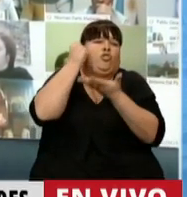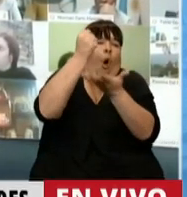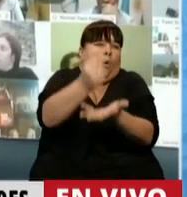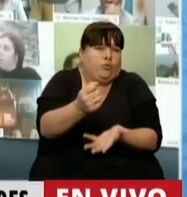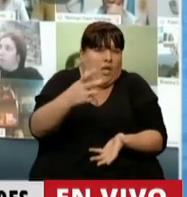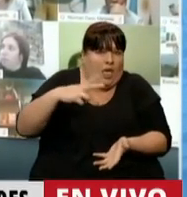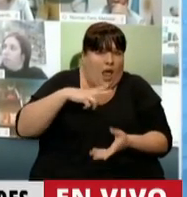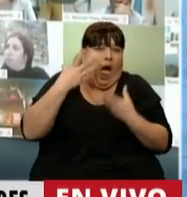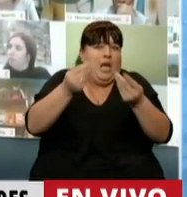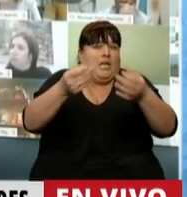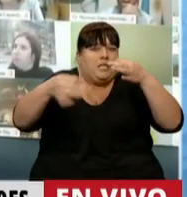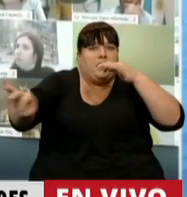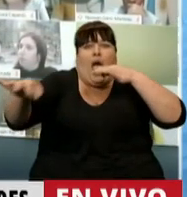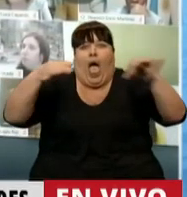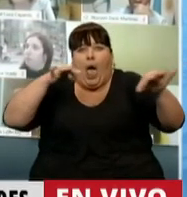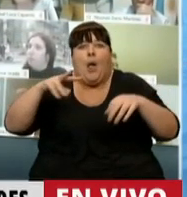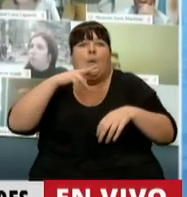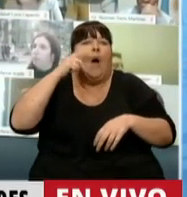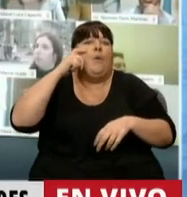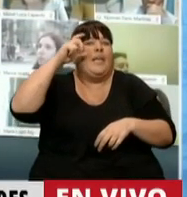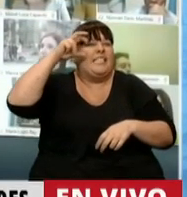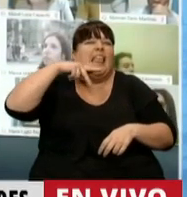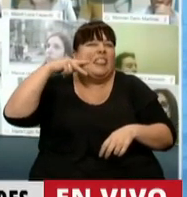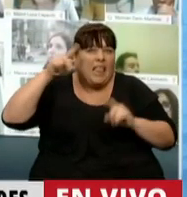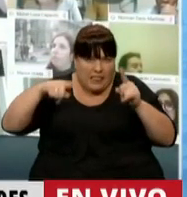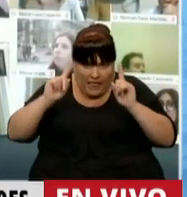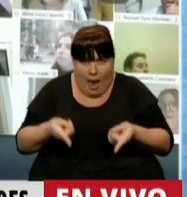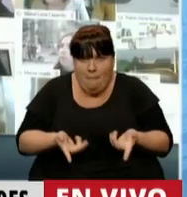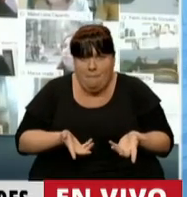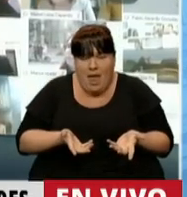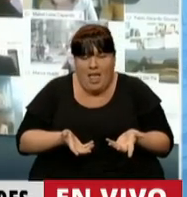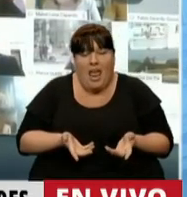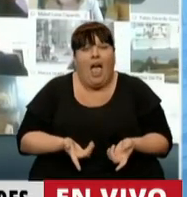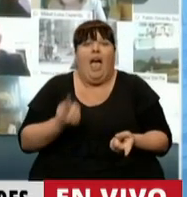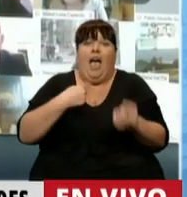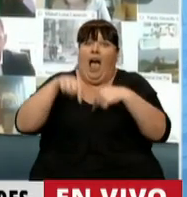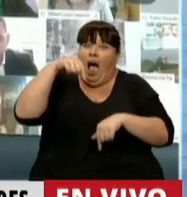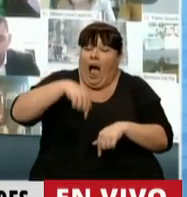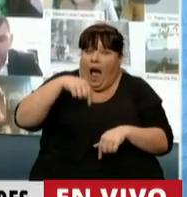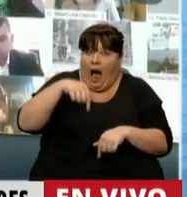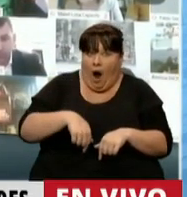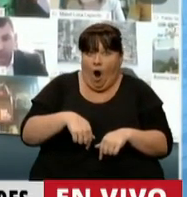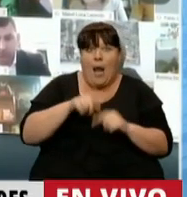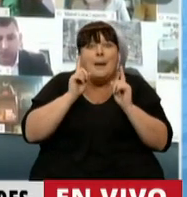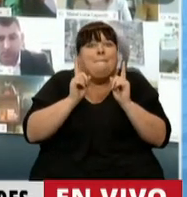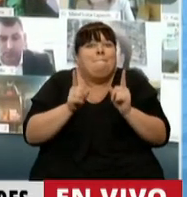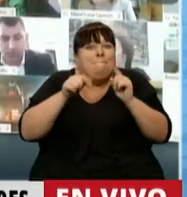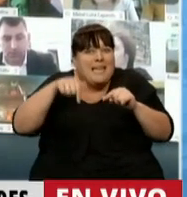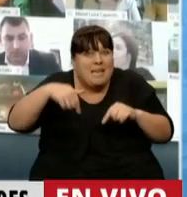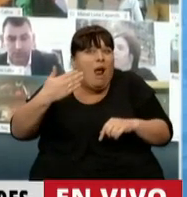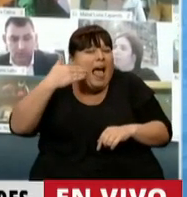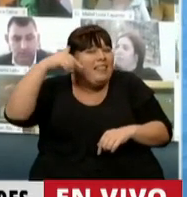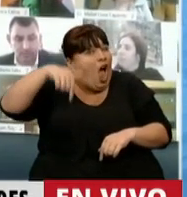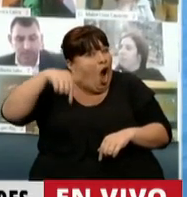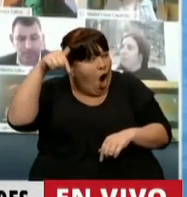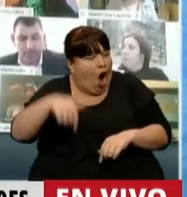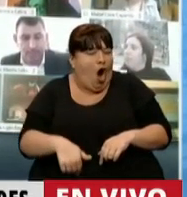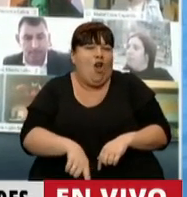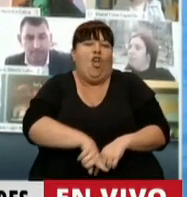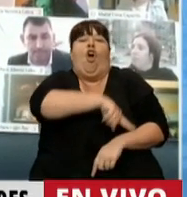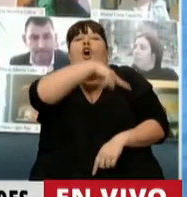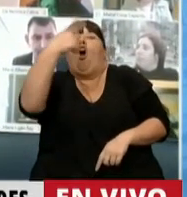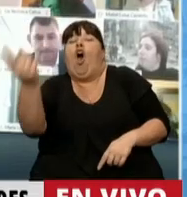el rescate que se está haciendo con Vicentín, de la cual ahora, en esta misma tarde, para dar